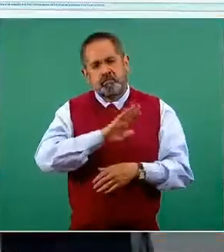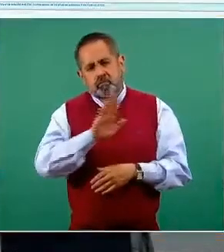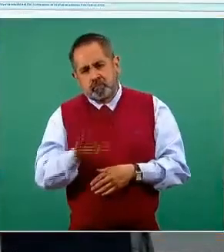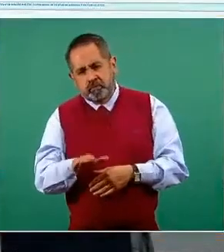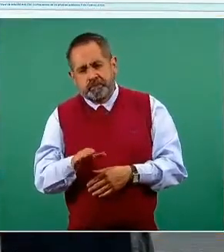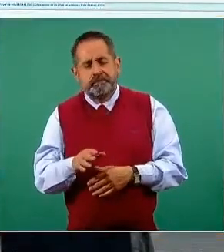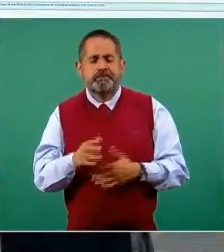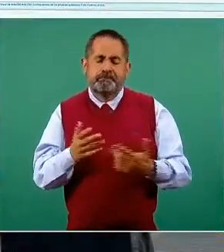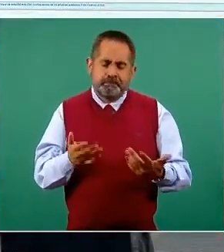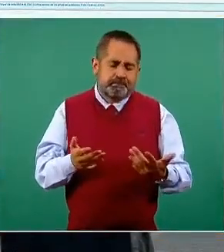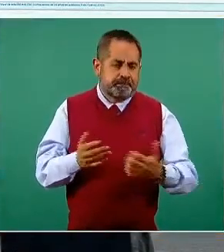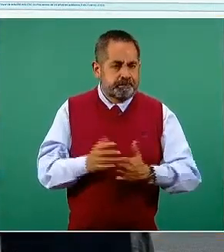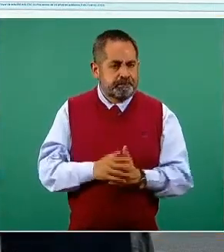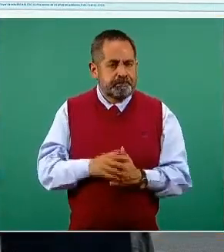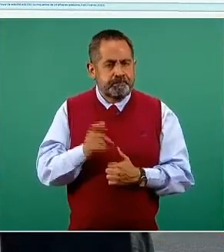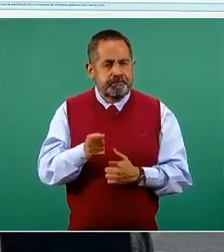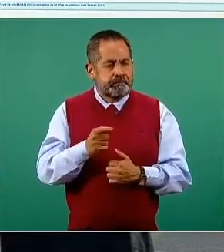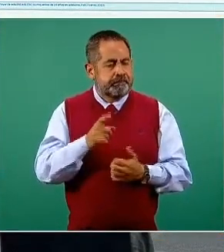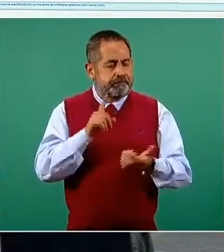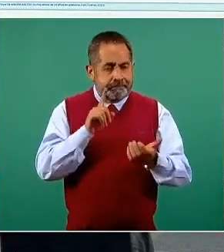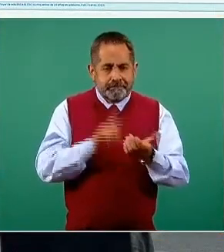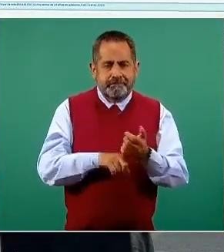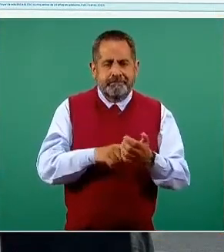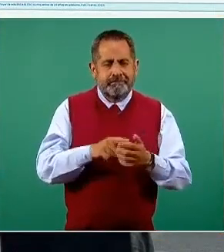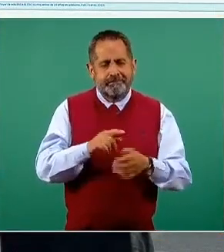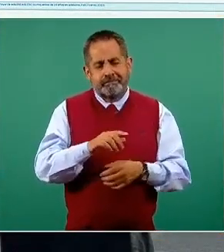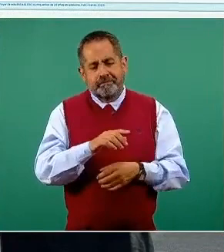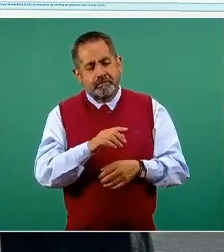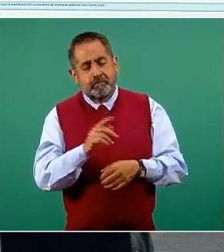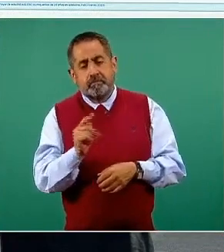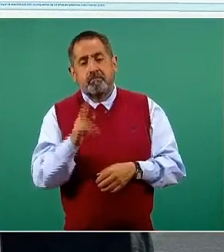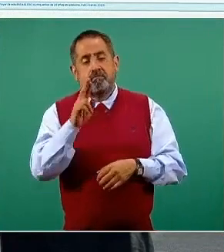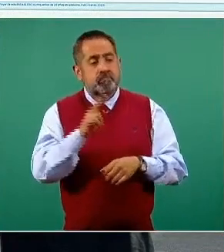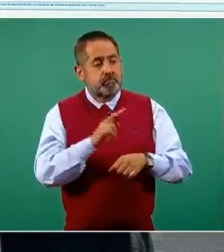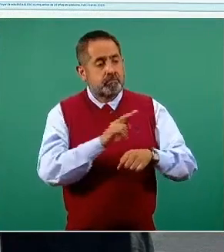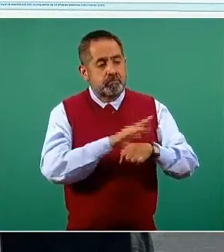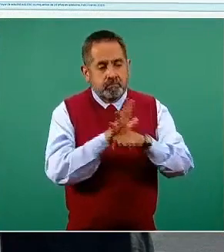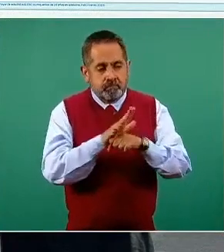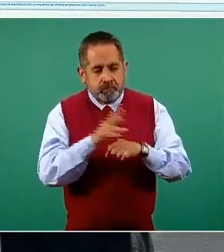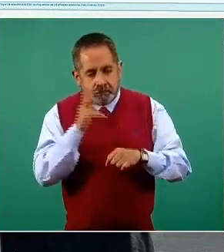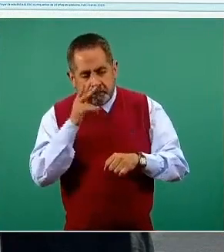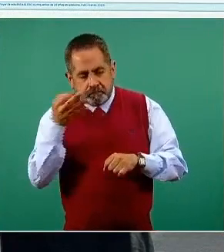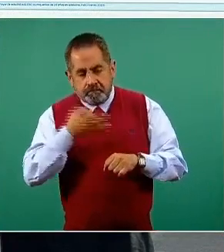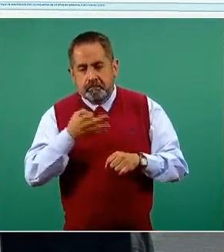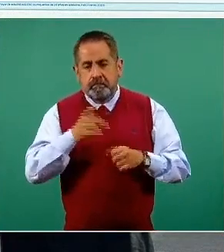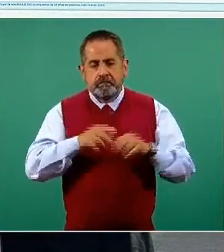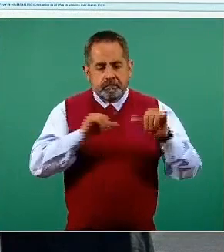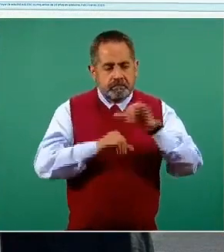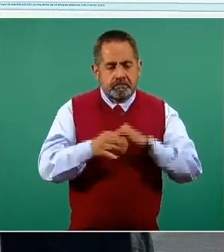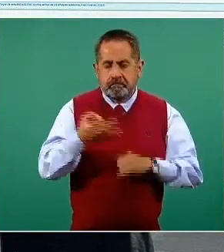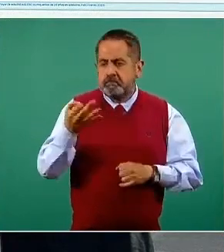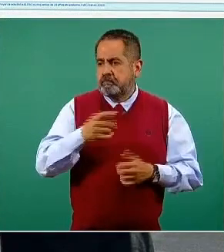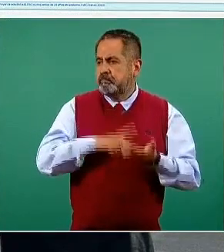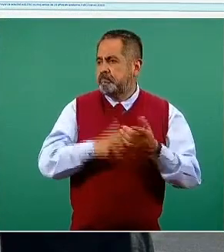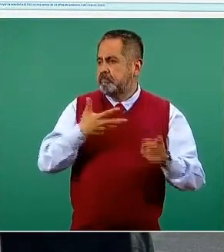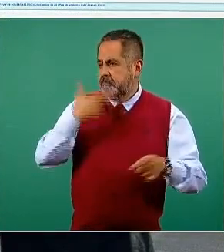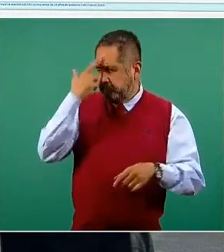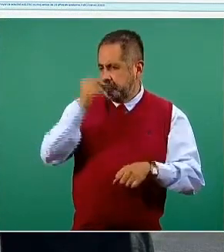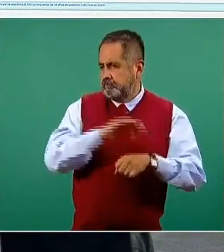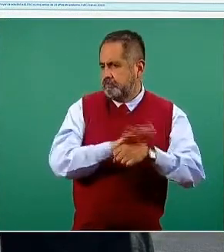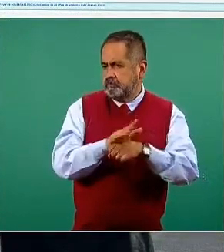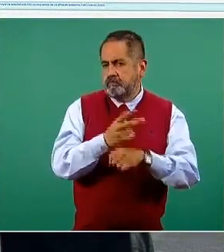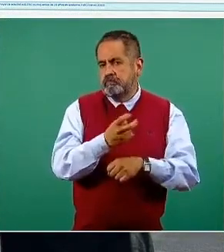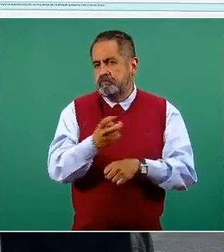las personas que fallecieron o perdieron la vida y que contaban con una prueba de laboratorio confirmatorio para la